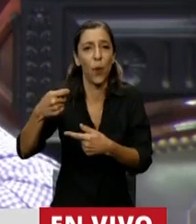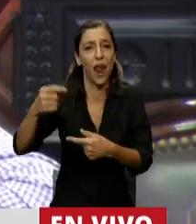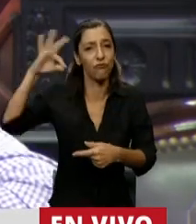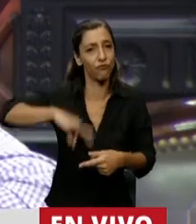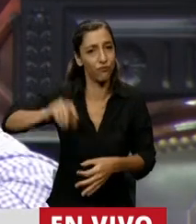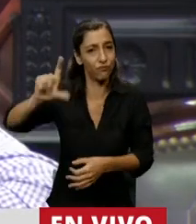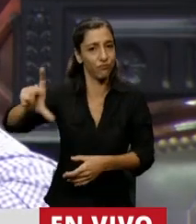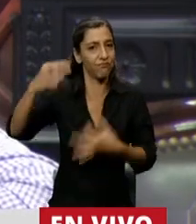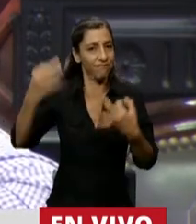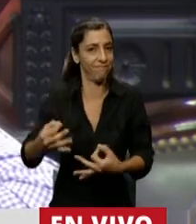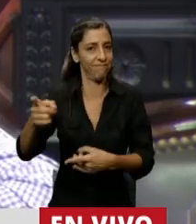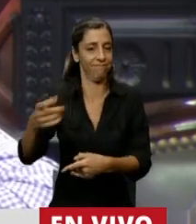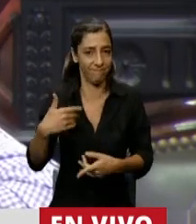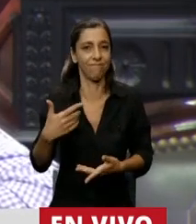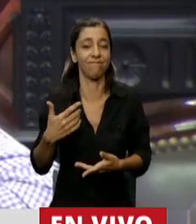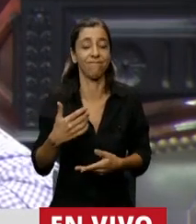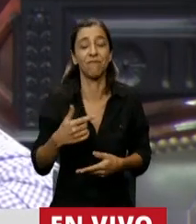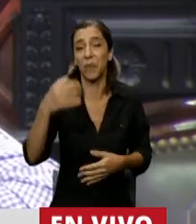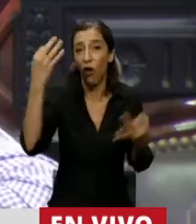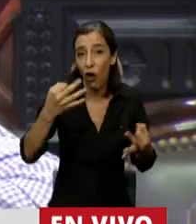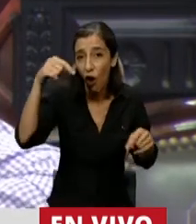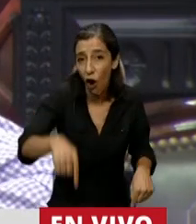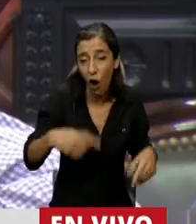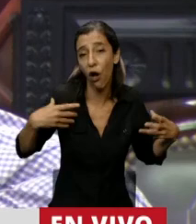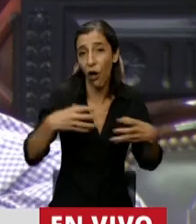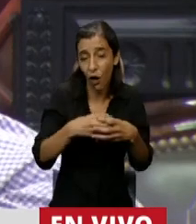seguramente va a llevar adelante el mayor robo